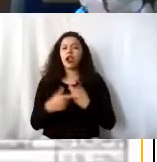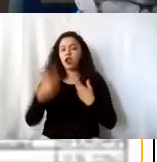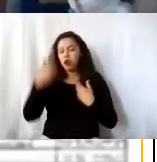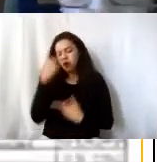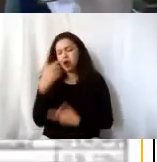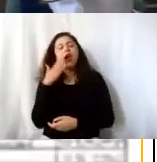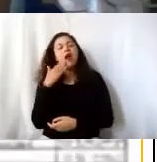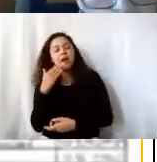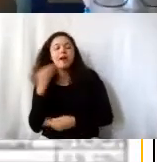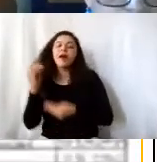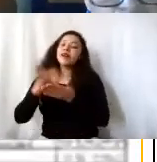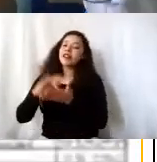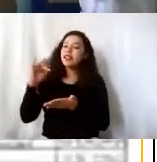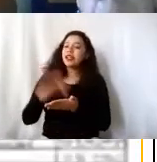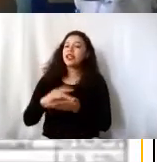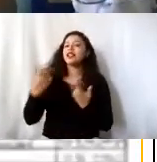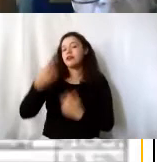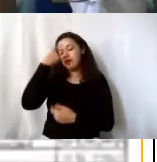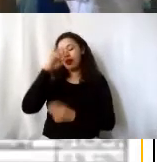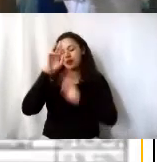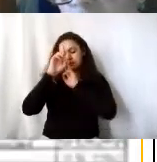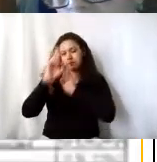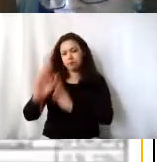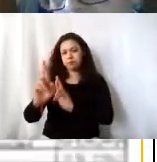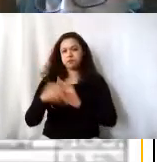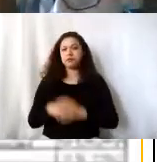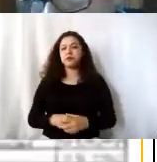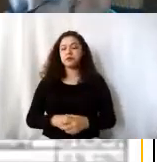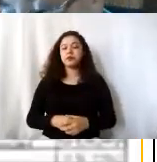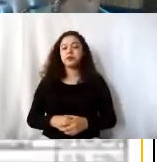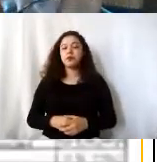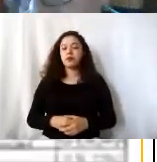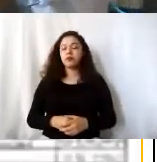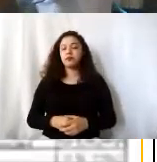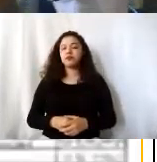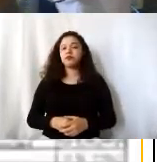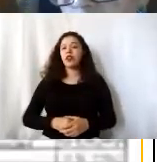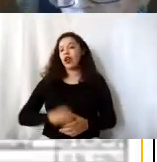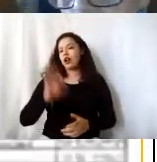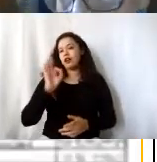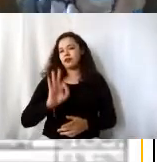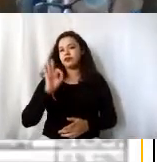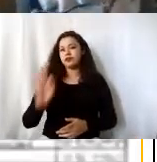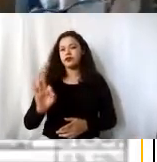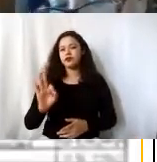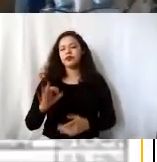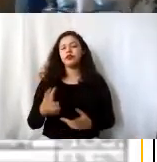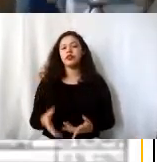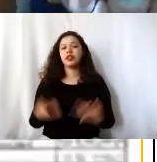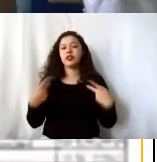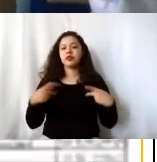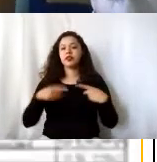de agradecimiento, de respeto. Y finalmente, pues la fecha y la responsable